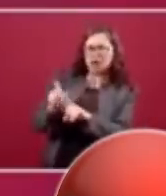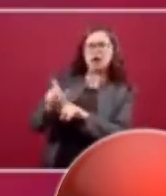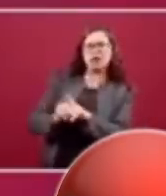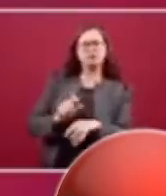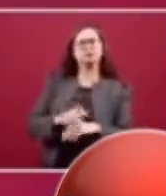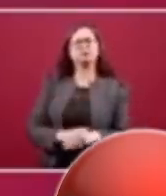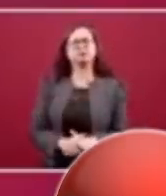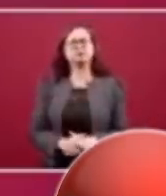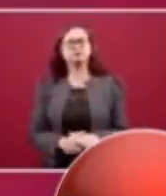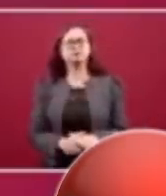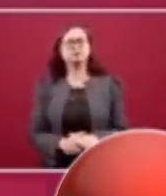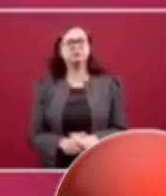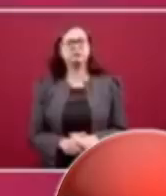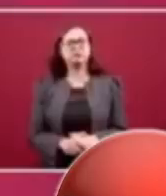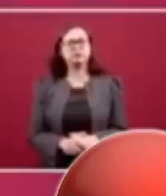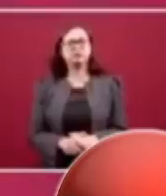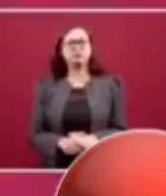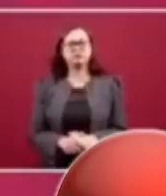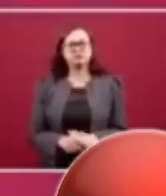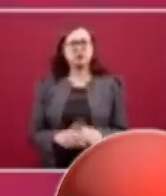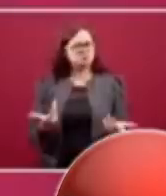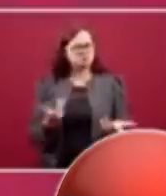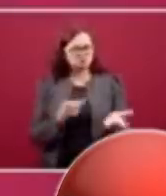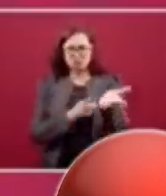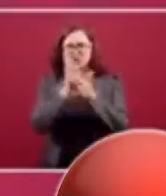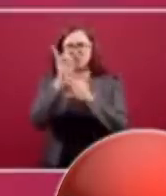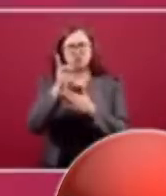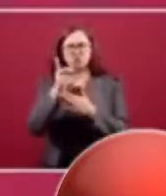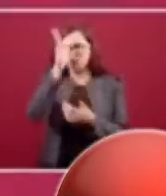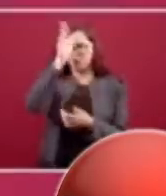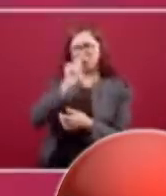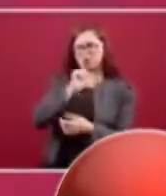el derecho a disentir,